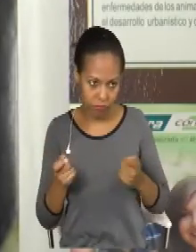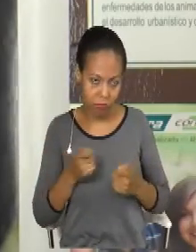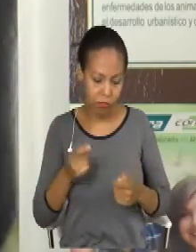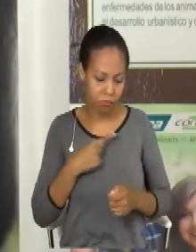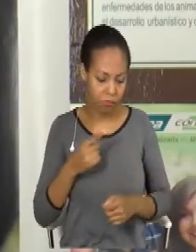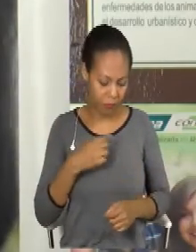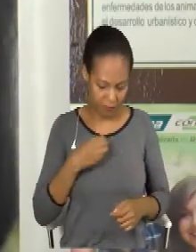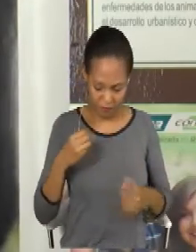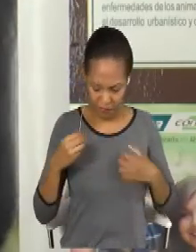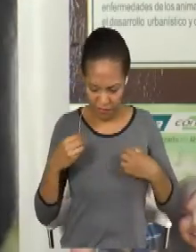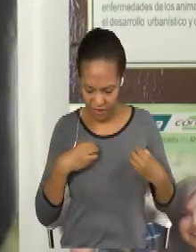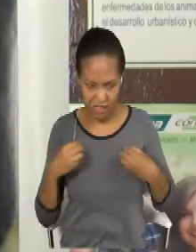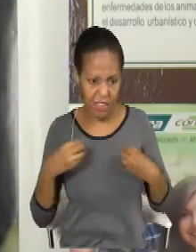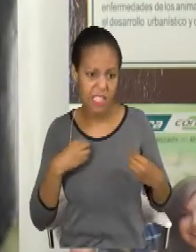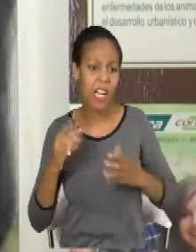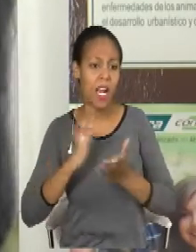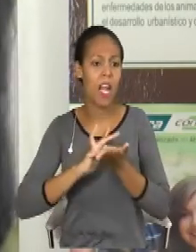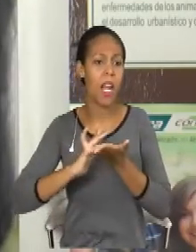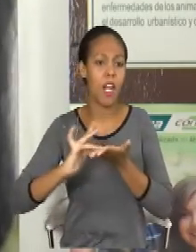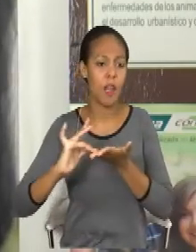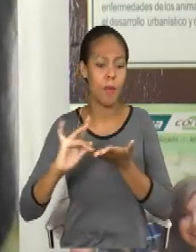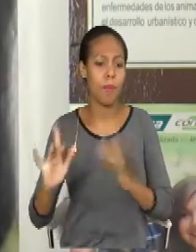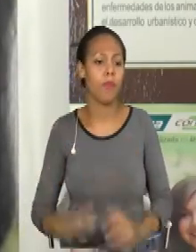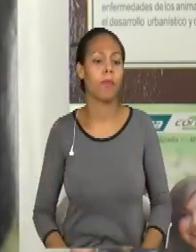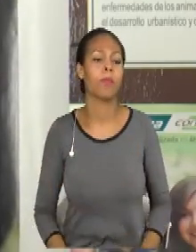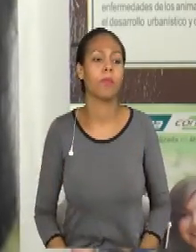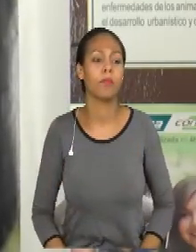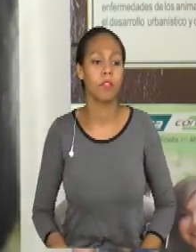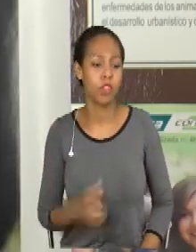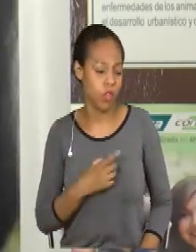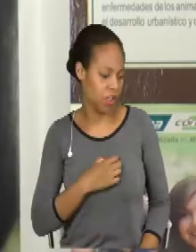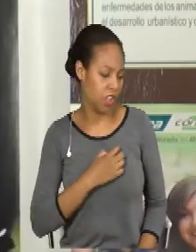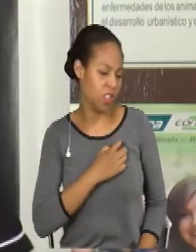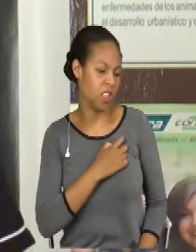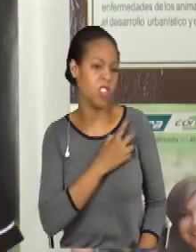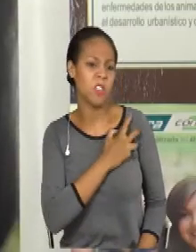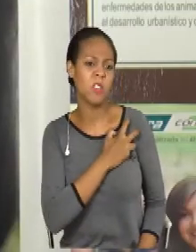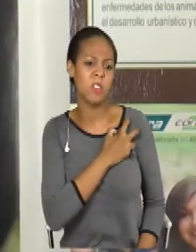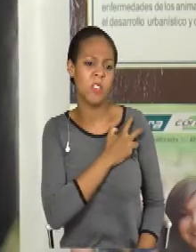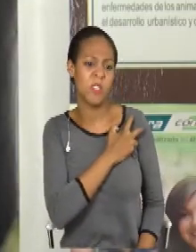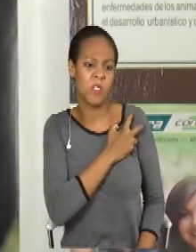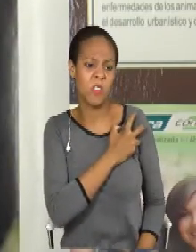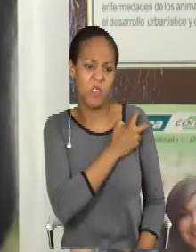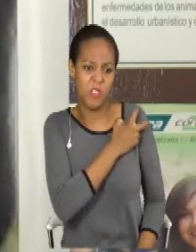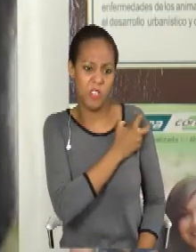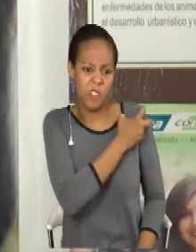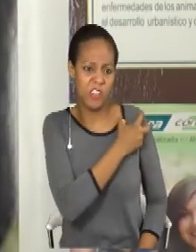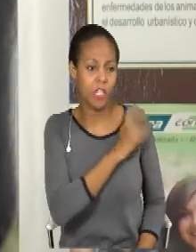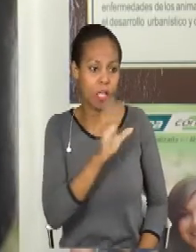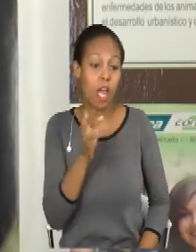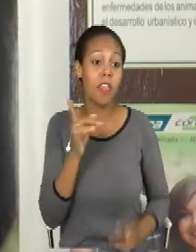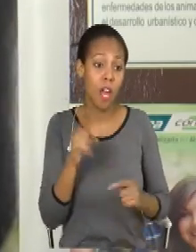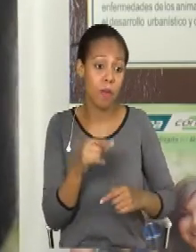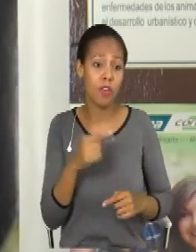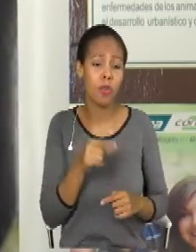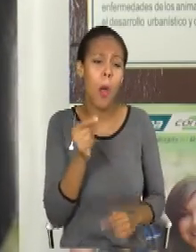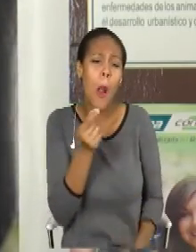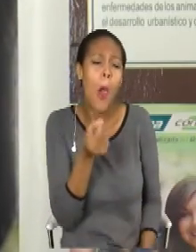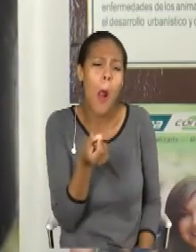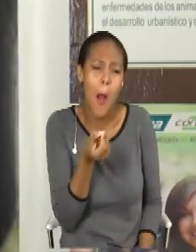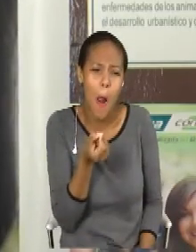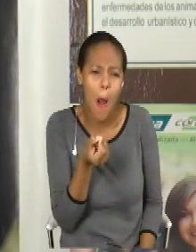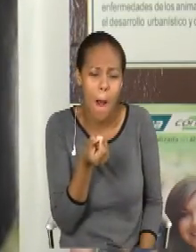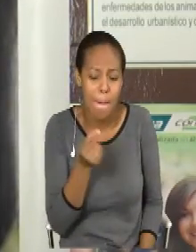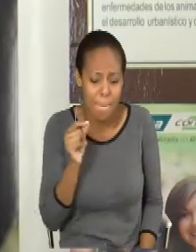parásitos externos, no solo incluyendo las garrapatas, también existen otros parásitos externos como las pulgas. También